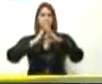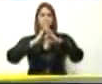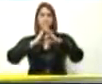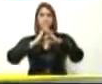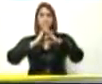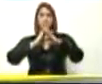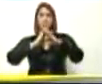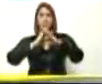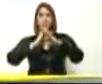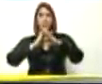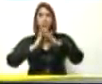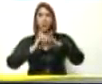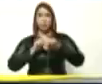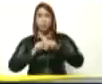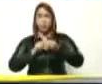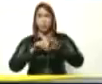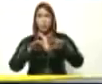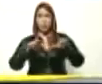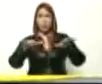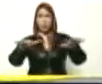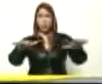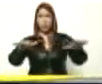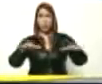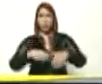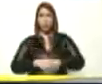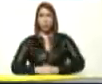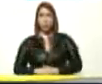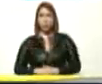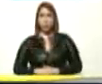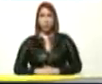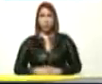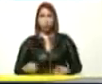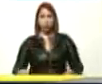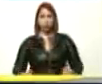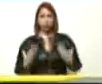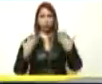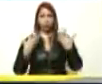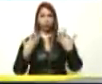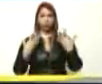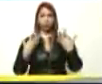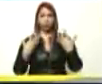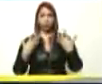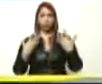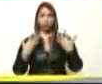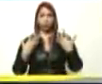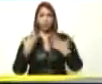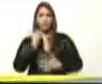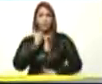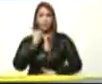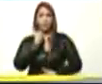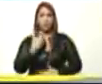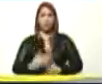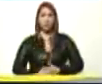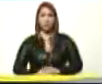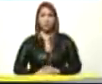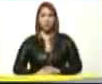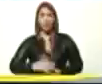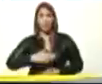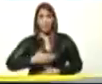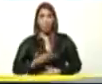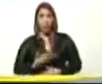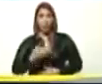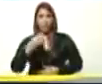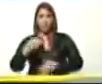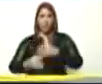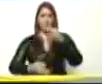replicación, la multiplicación del virus, de la célula del virus. que se puede replicar